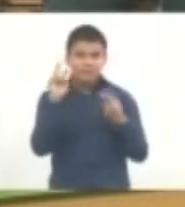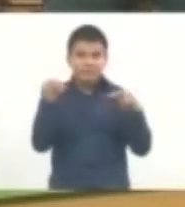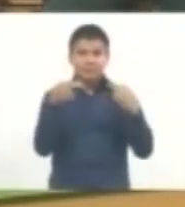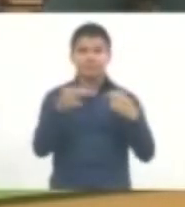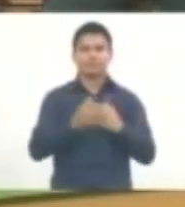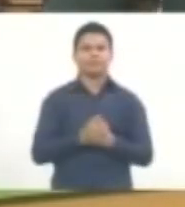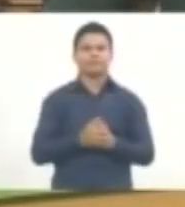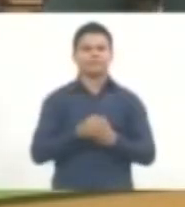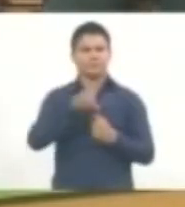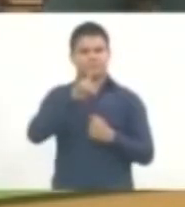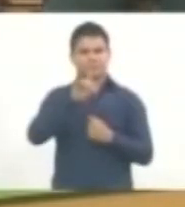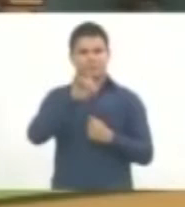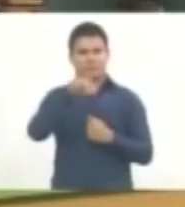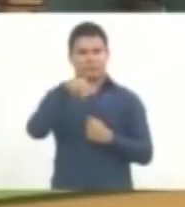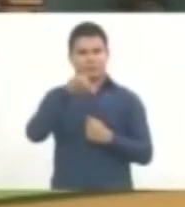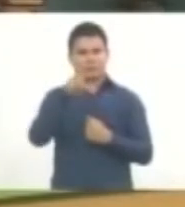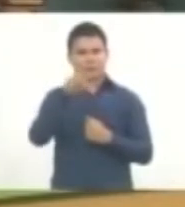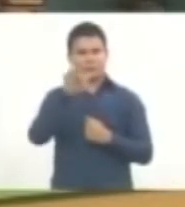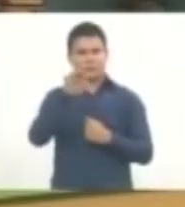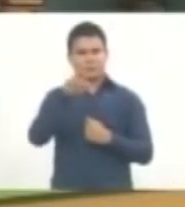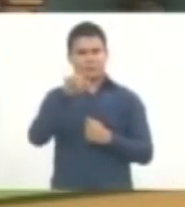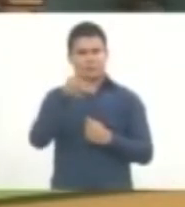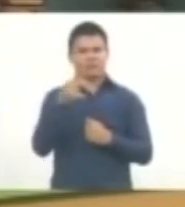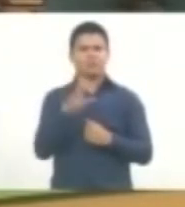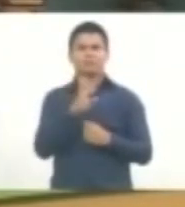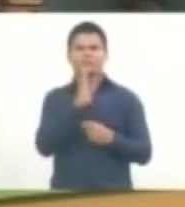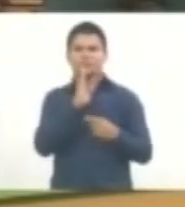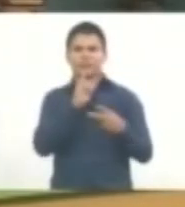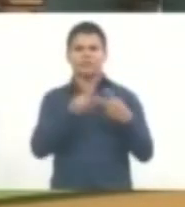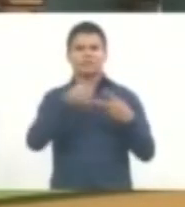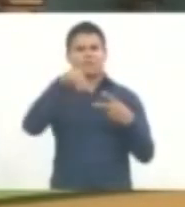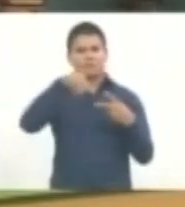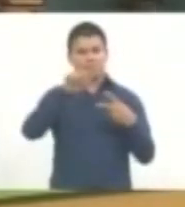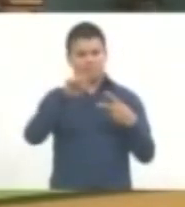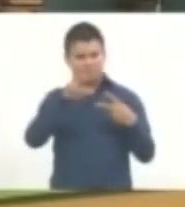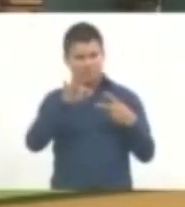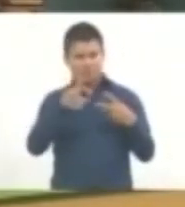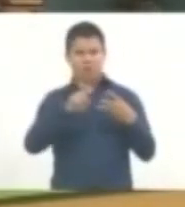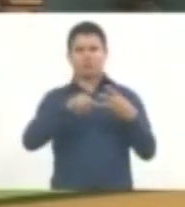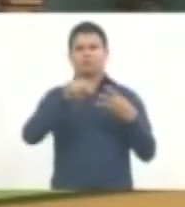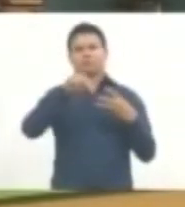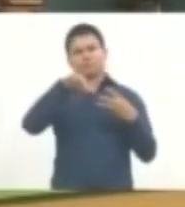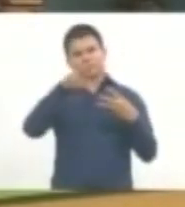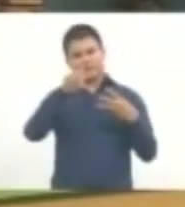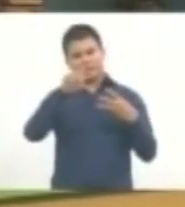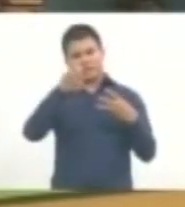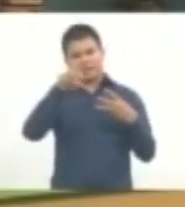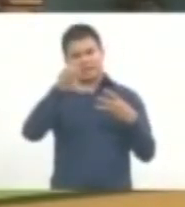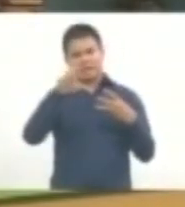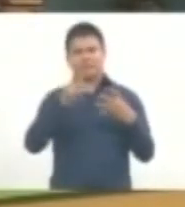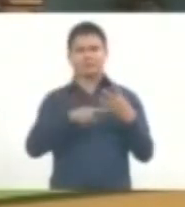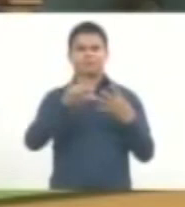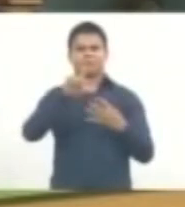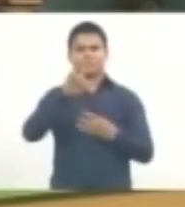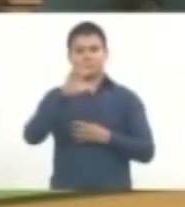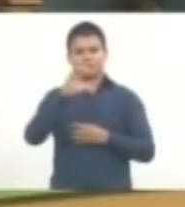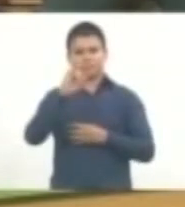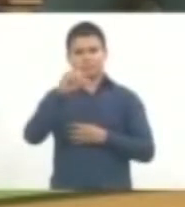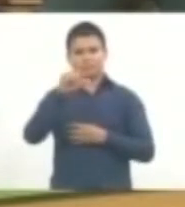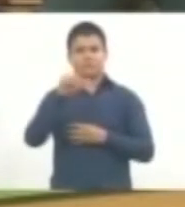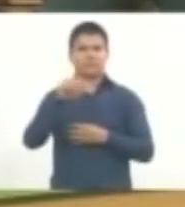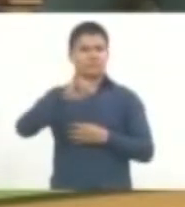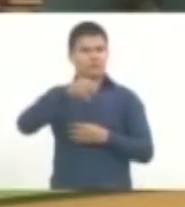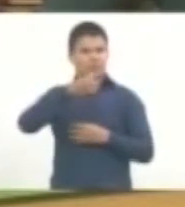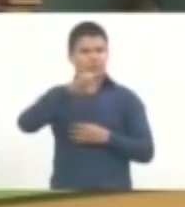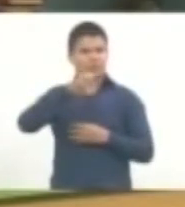Tejadas y Jonathan Sierra. Claro que sí, también está Manuel Guillermo Pertús, Kenner Aurela, también está Lucía Torrenegra y